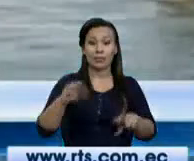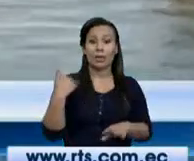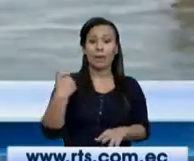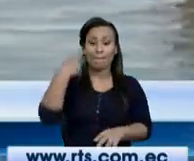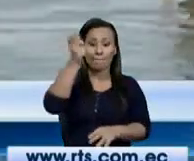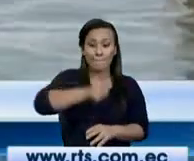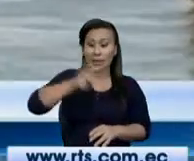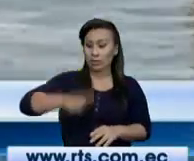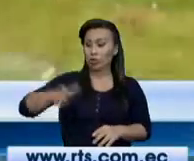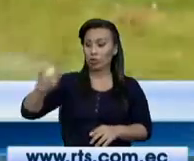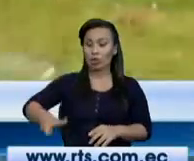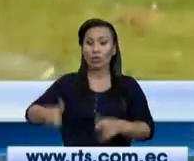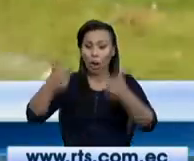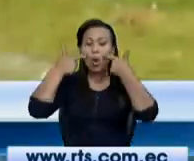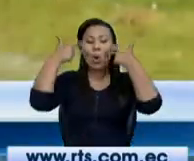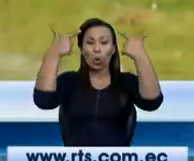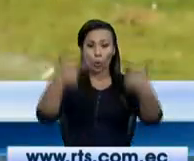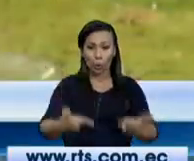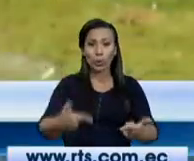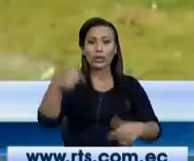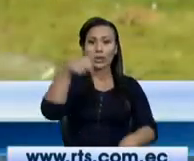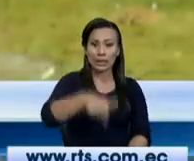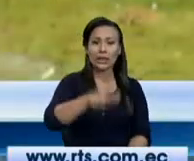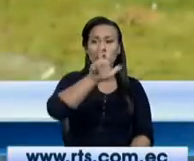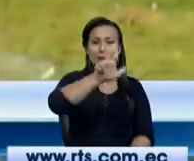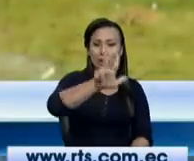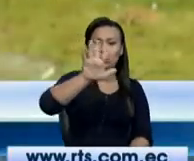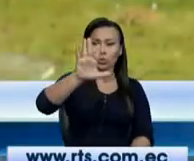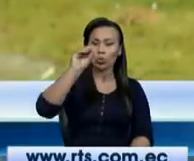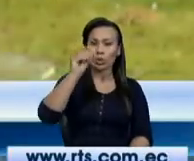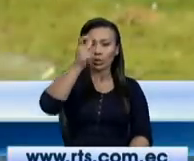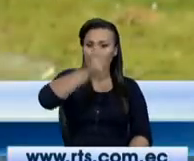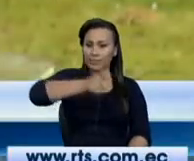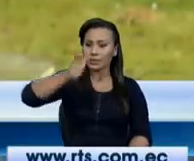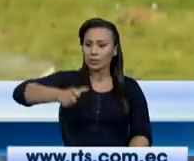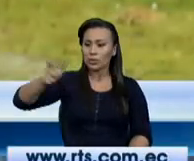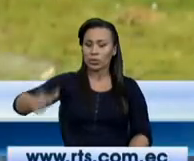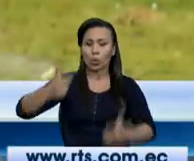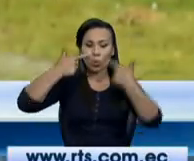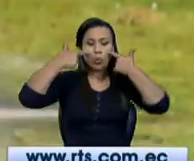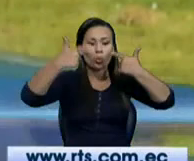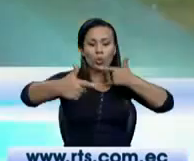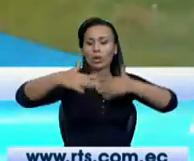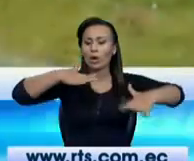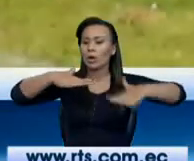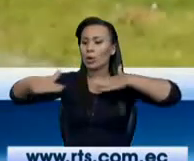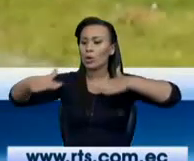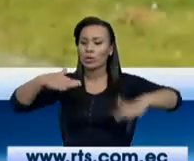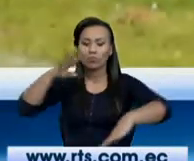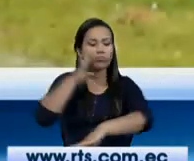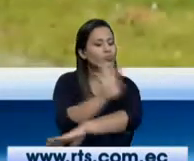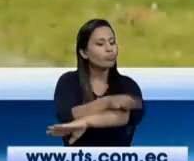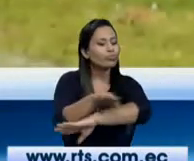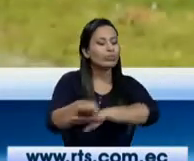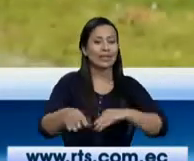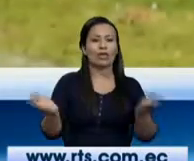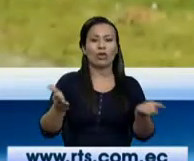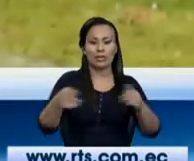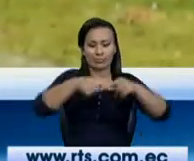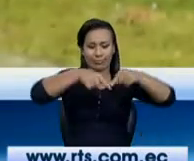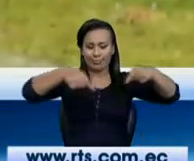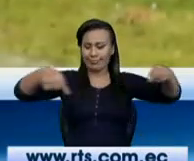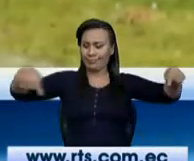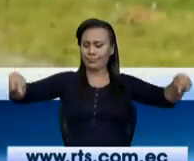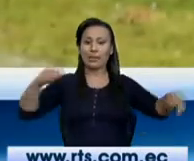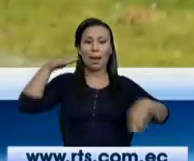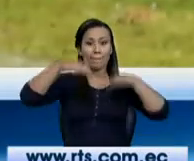de 350 personas, autoridades que van a estar en lo que corresponde al perfil de la playa en los diferentes sectores y